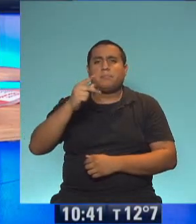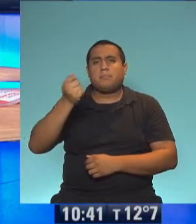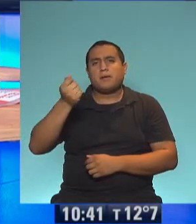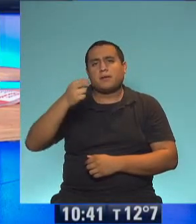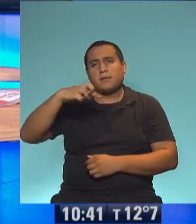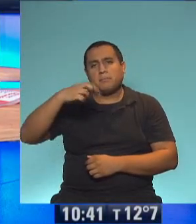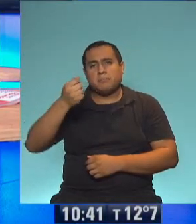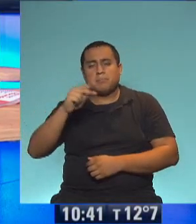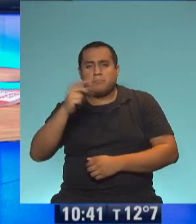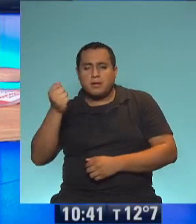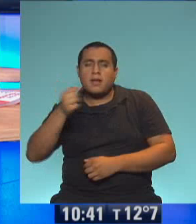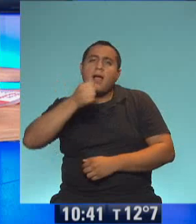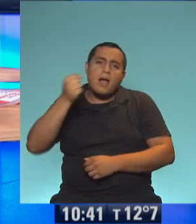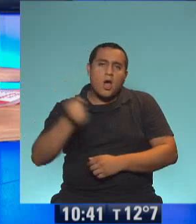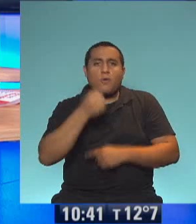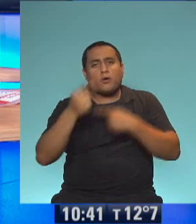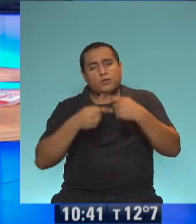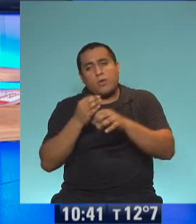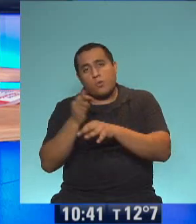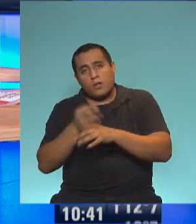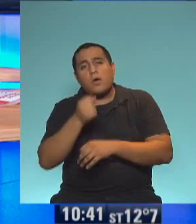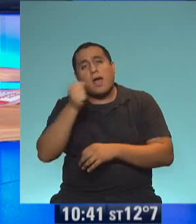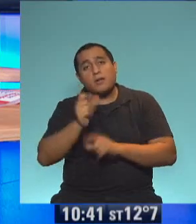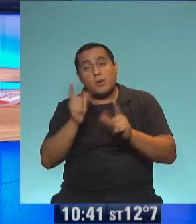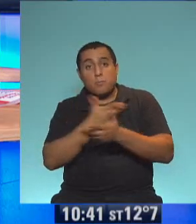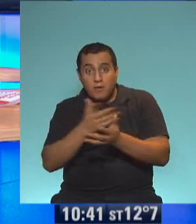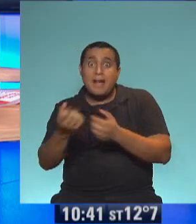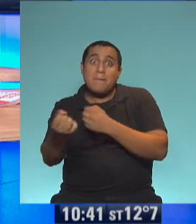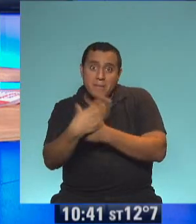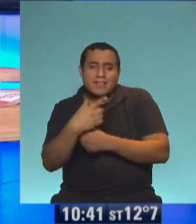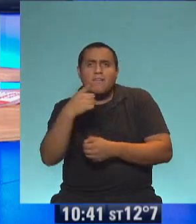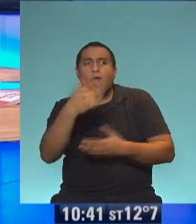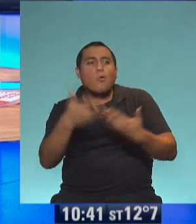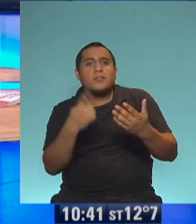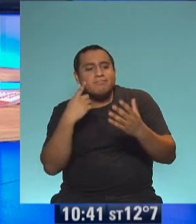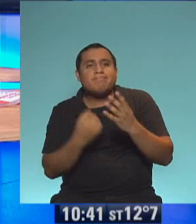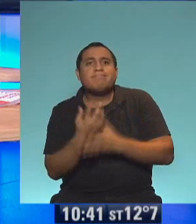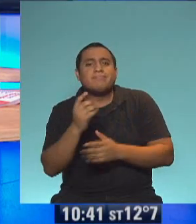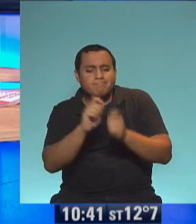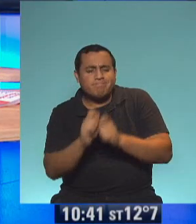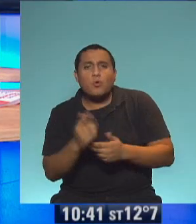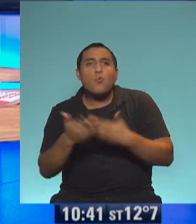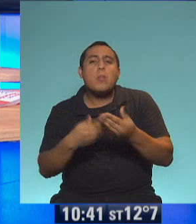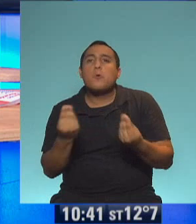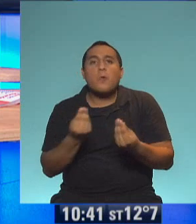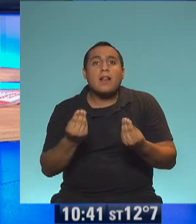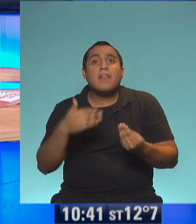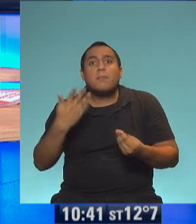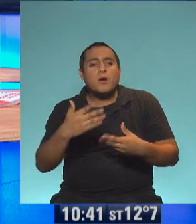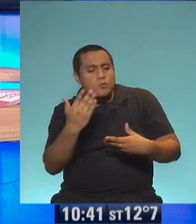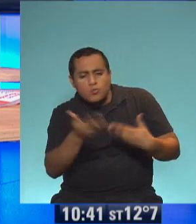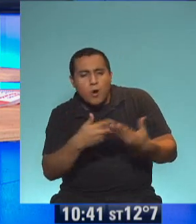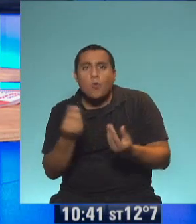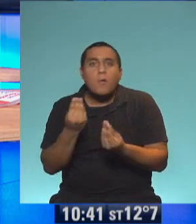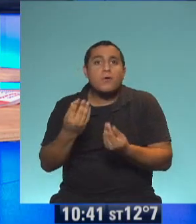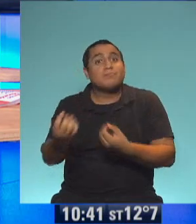educando, arroba TV Pública y nos muestran los juguetes que inventaron y después cómo jugaron con esos juguetes. Exacto, muéstrenos obvio. Sus nuevos juguetes. Ahí